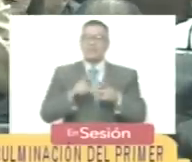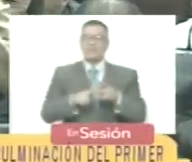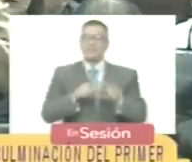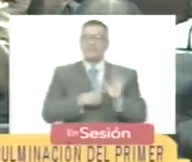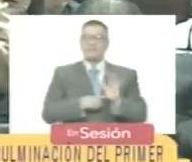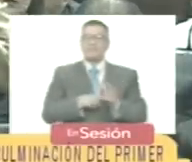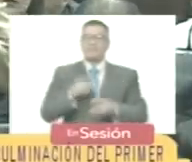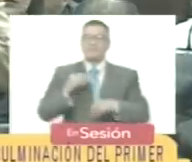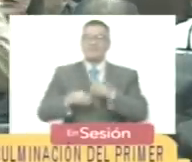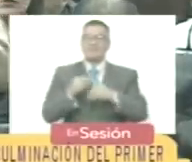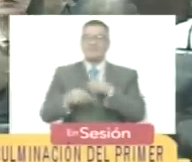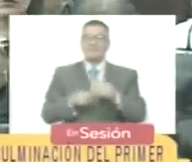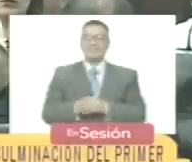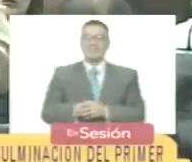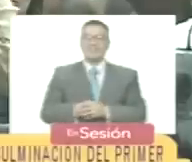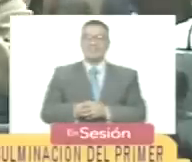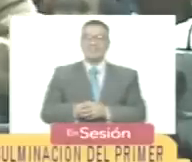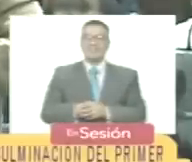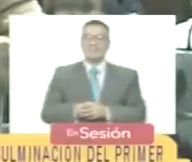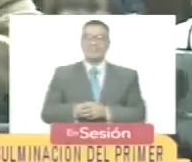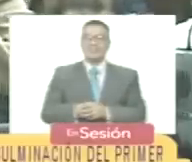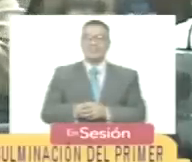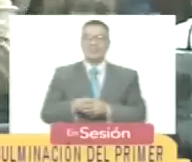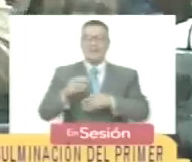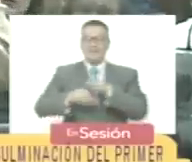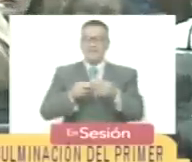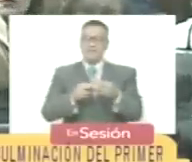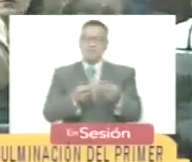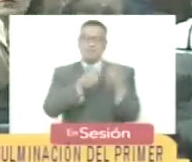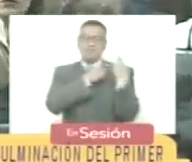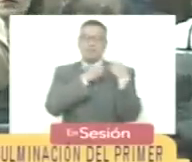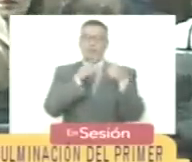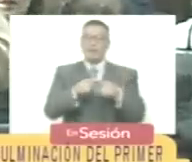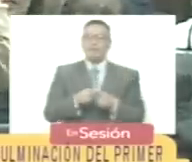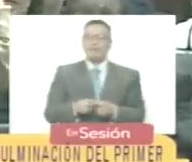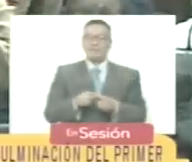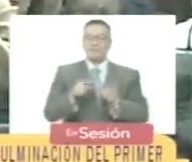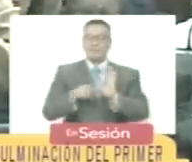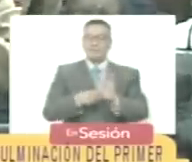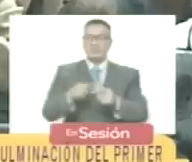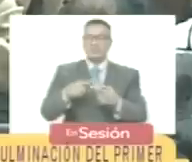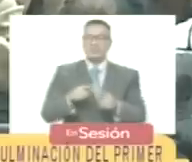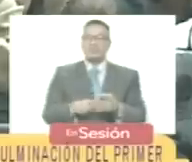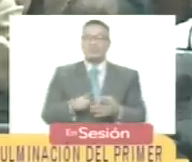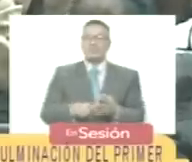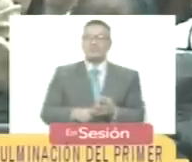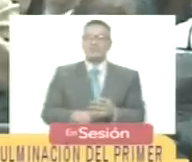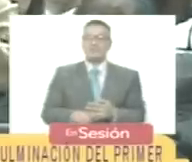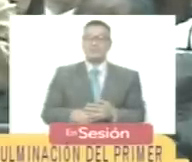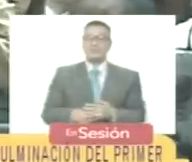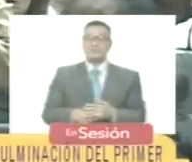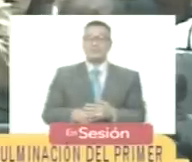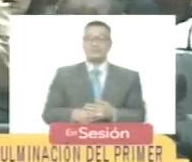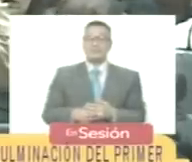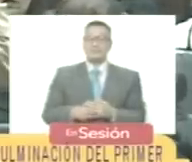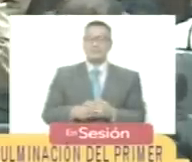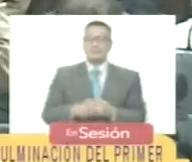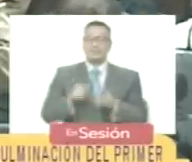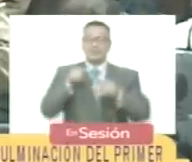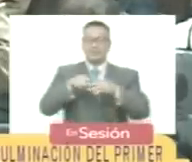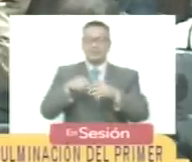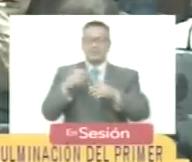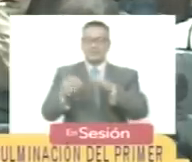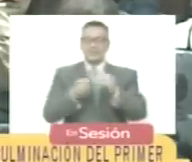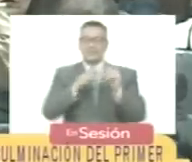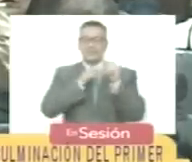ningún agente externo en Venezuela. Nosotros asumimos el compromiso de ser oposición, asumimos de poner el hombro de construir la reinstitucionalización del